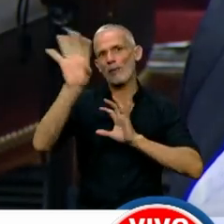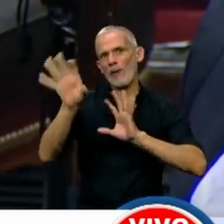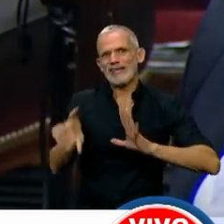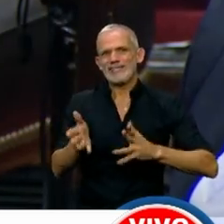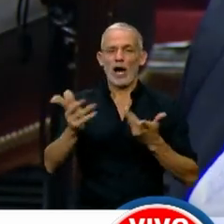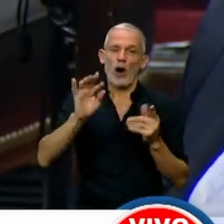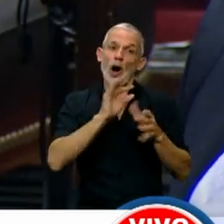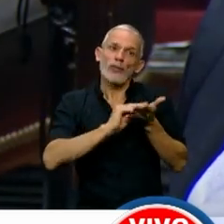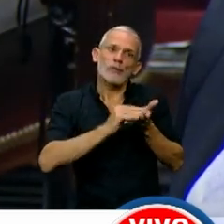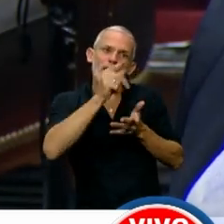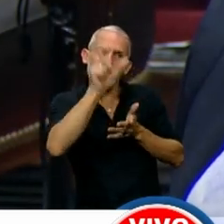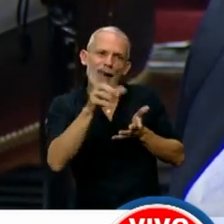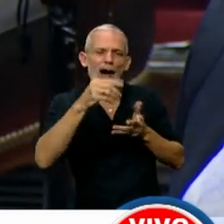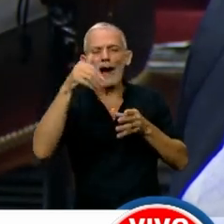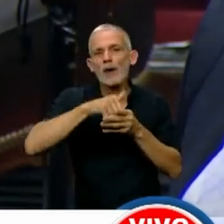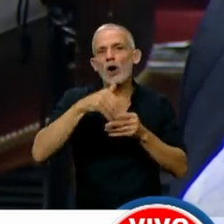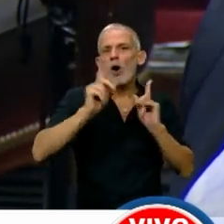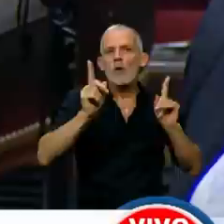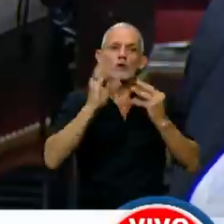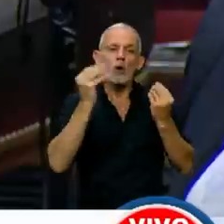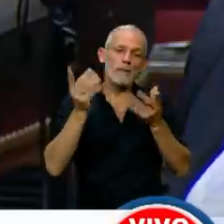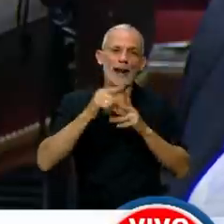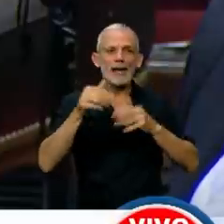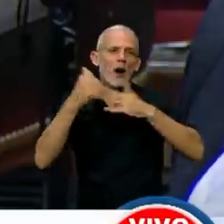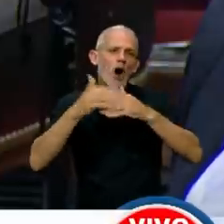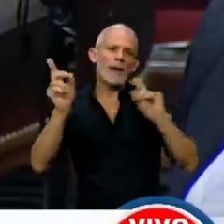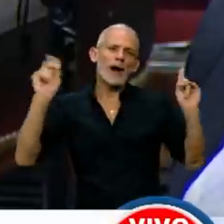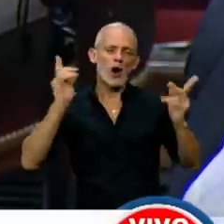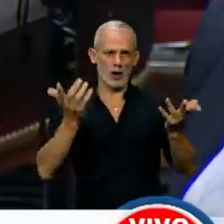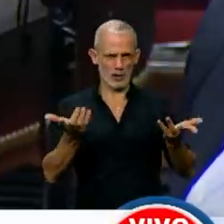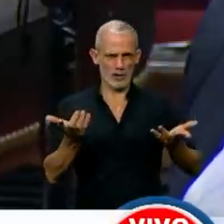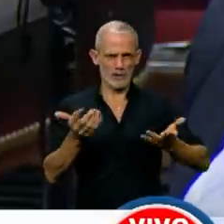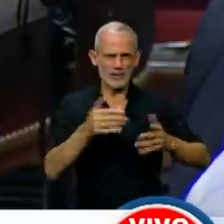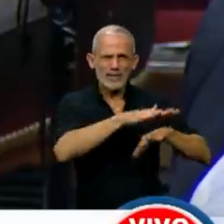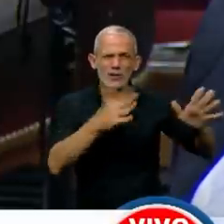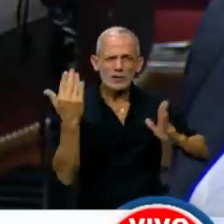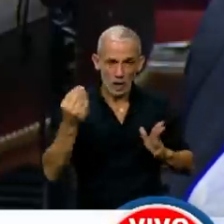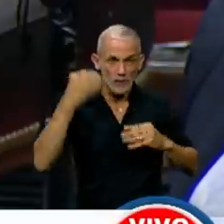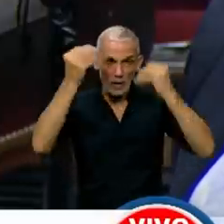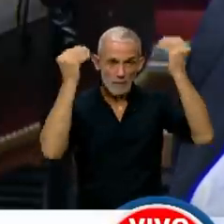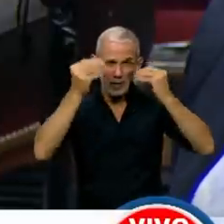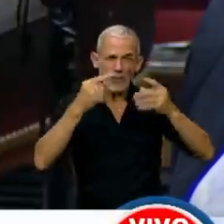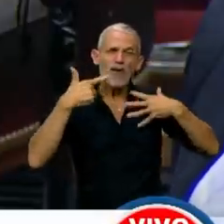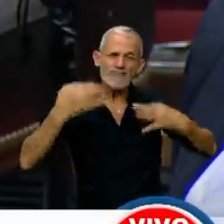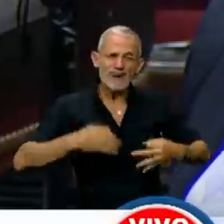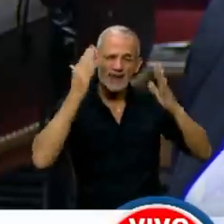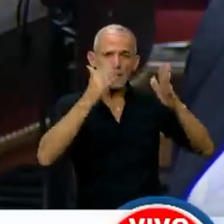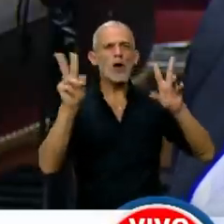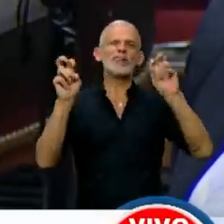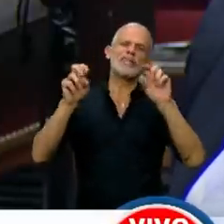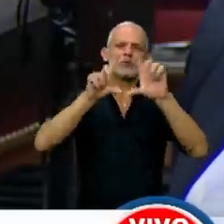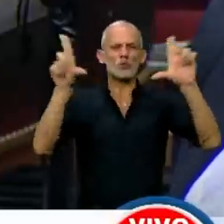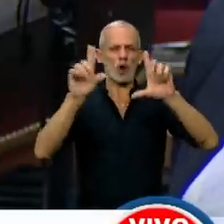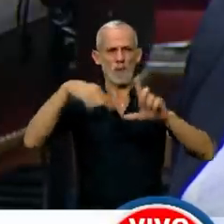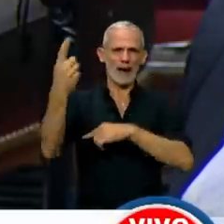el diputado tal no votó para que se haga tal obra a ver si estamos preocupados realmente por el título